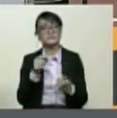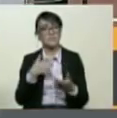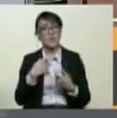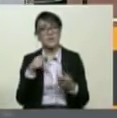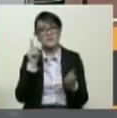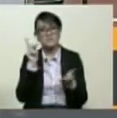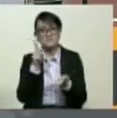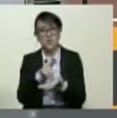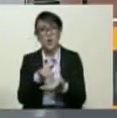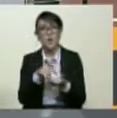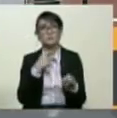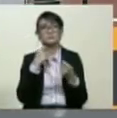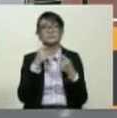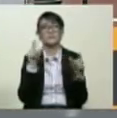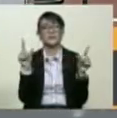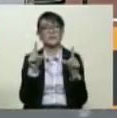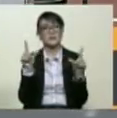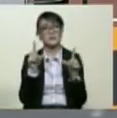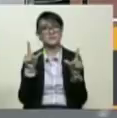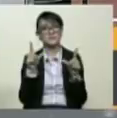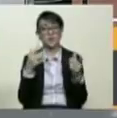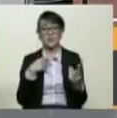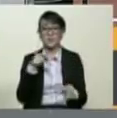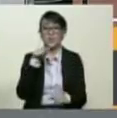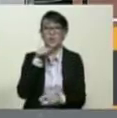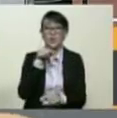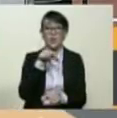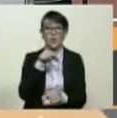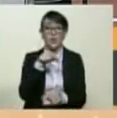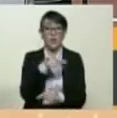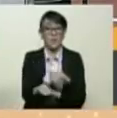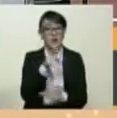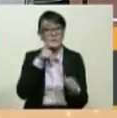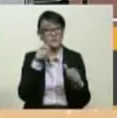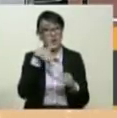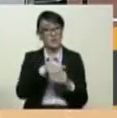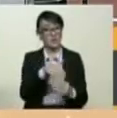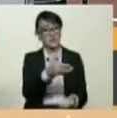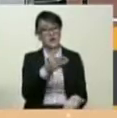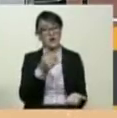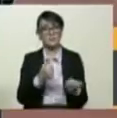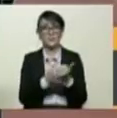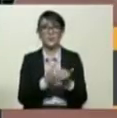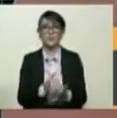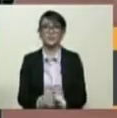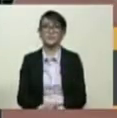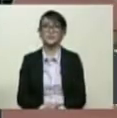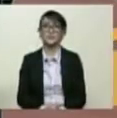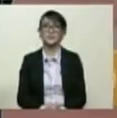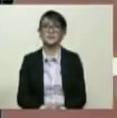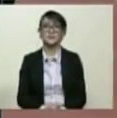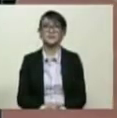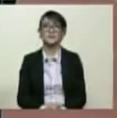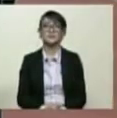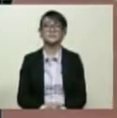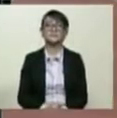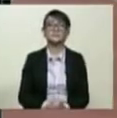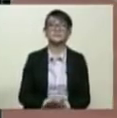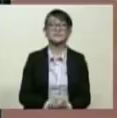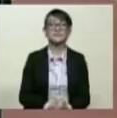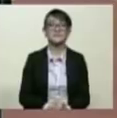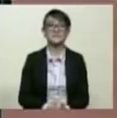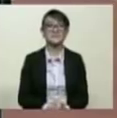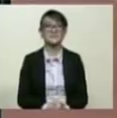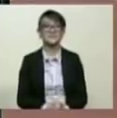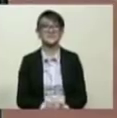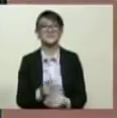comunicación. Ahora bien, lo que no podemos obligar a la gente a que vote por él, es lo que está pidiendo, con eso que está diciendo, es una ayudadita tipo aquella candidata